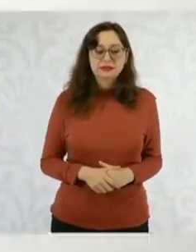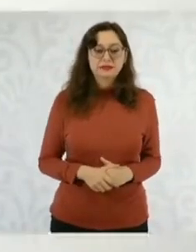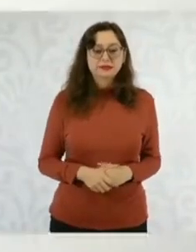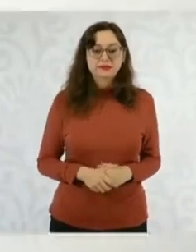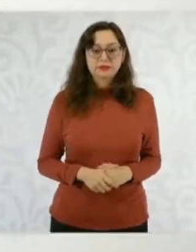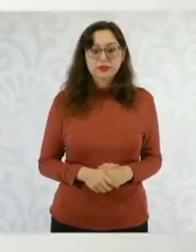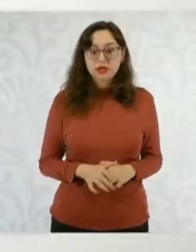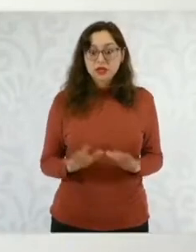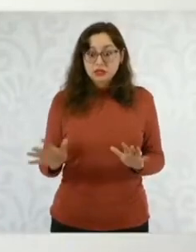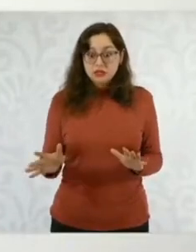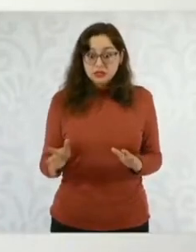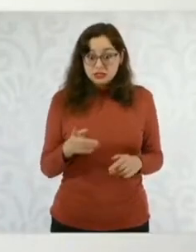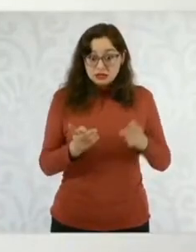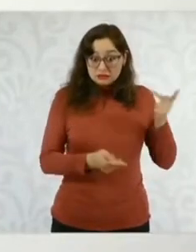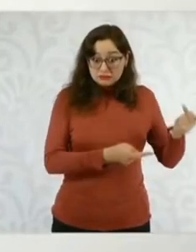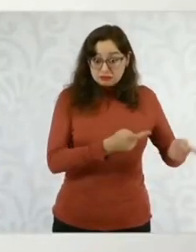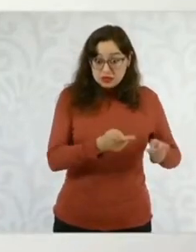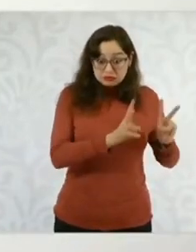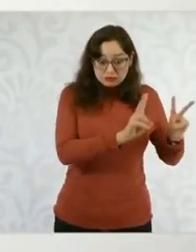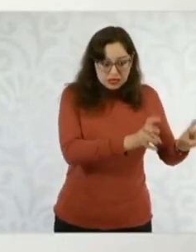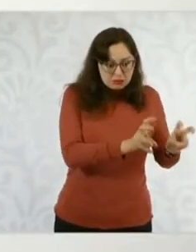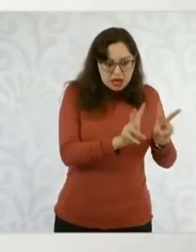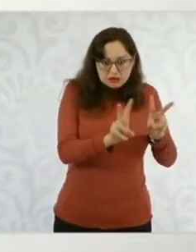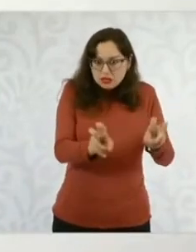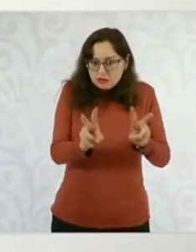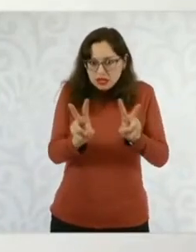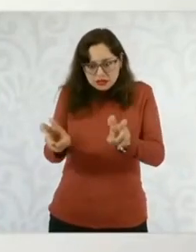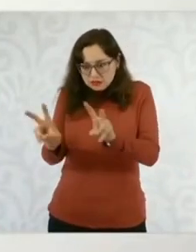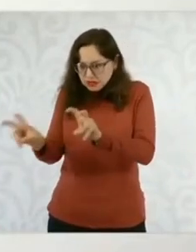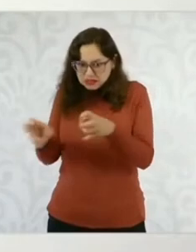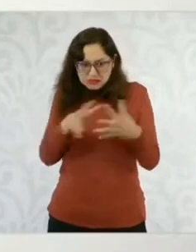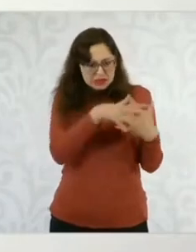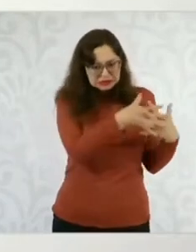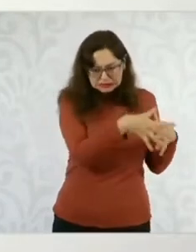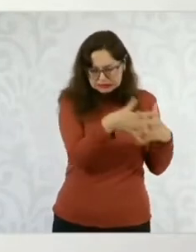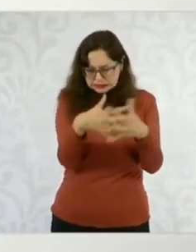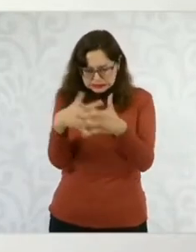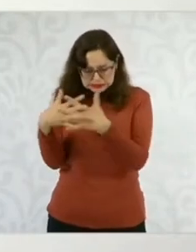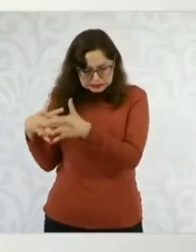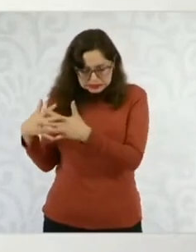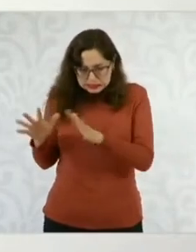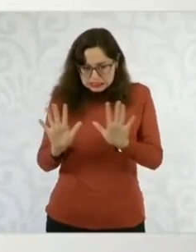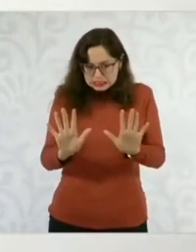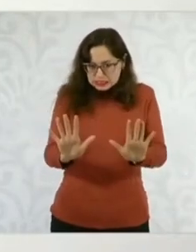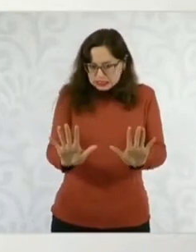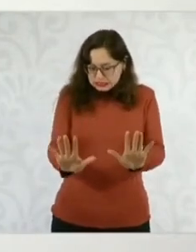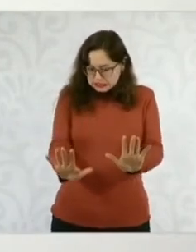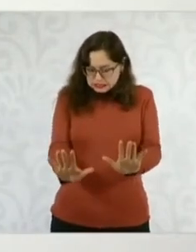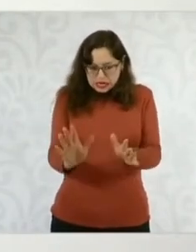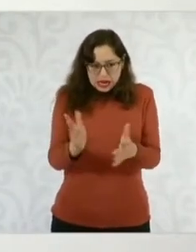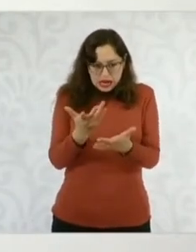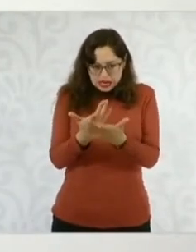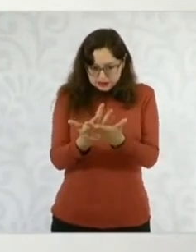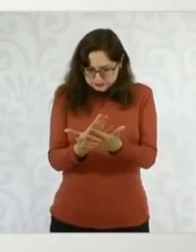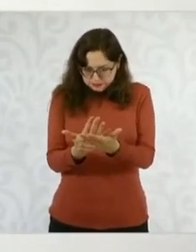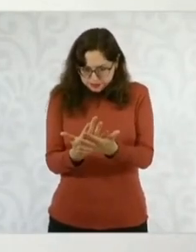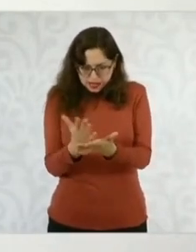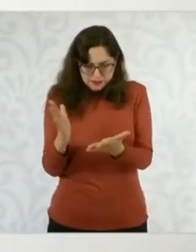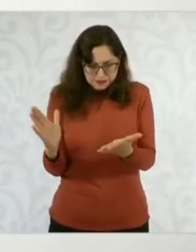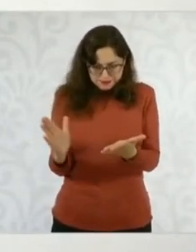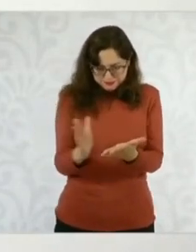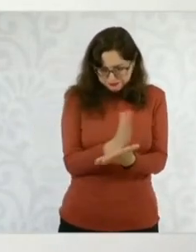Yo creo que son varios temas, ¿no? A ver, el tema, yo creo que de la oposición, de